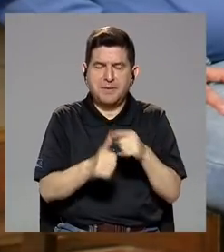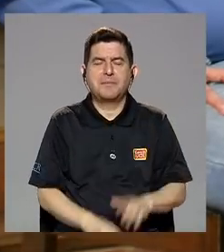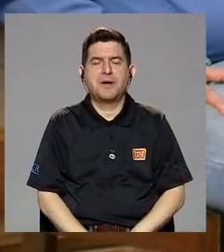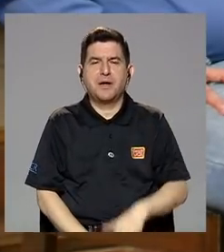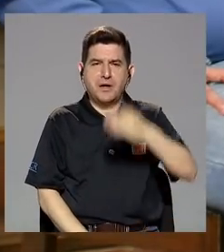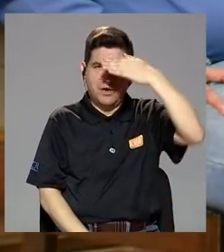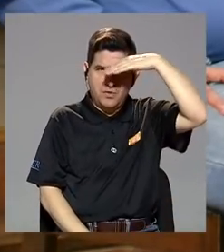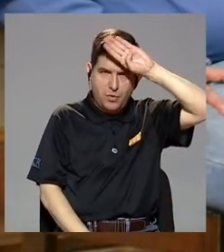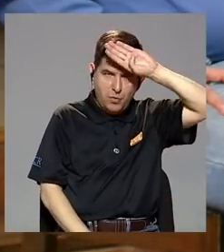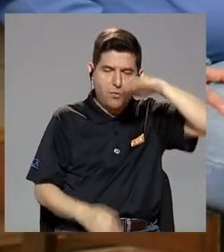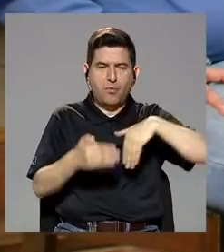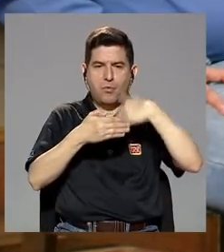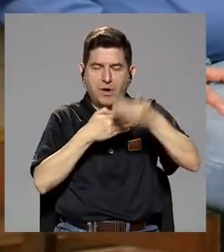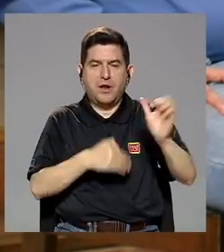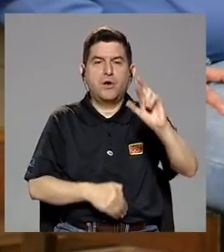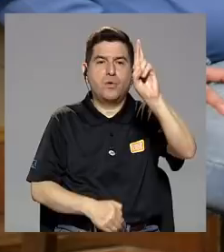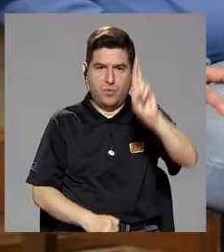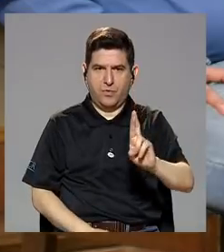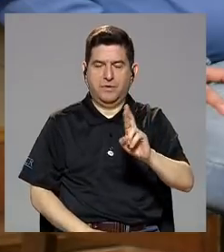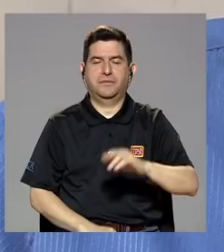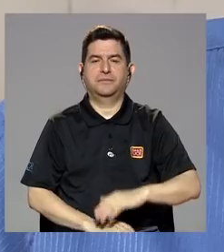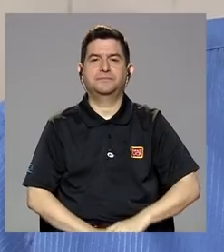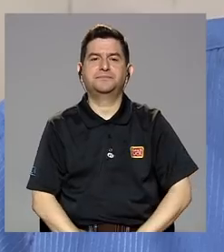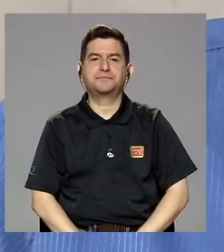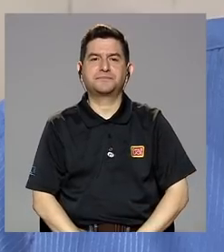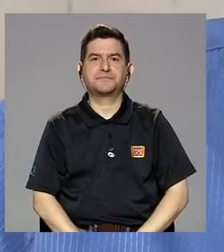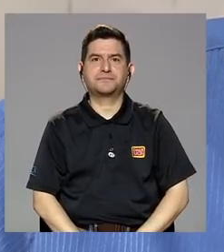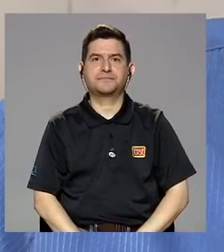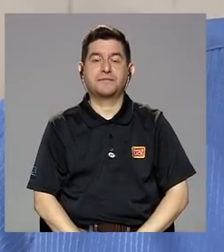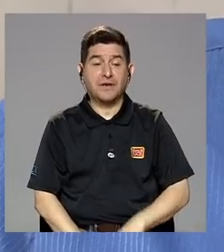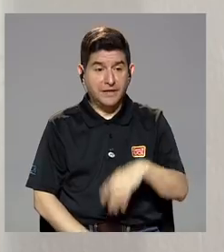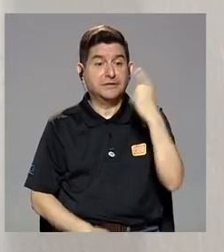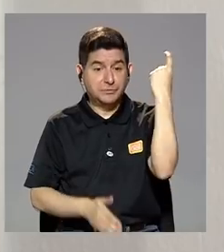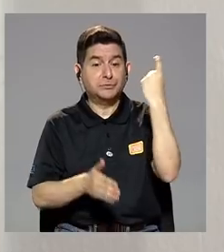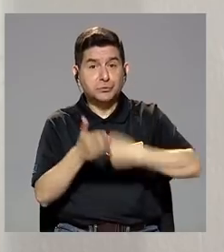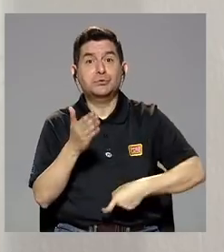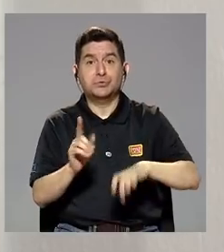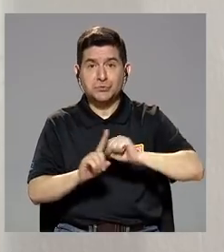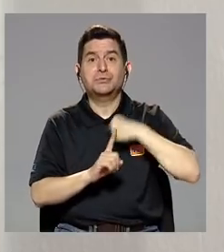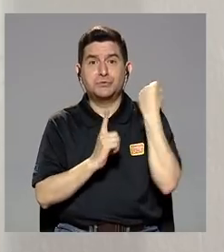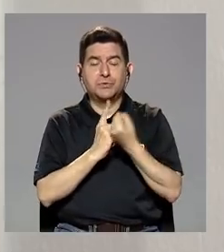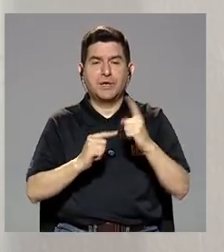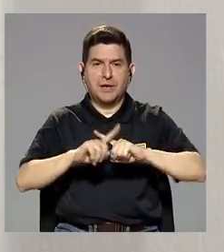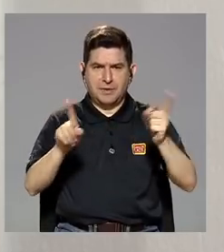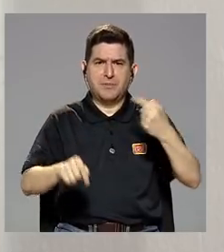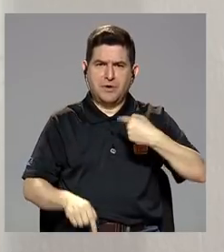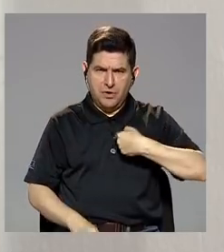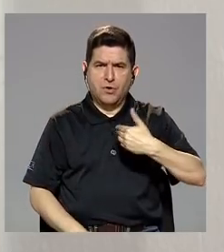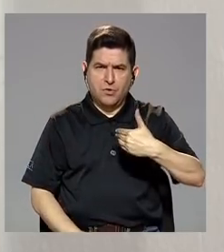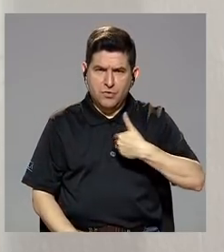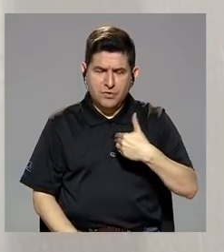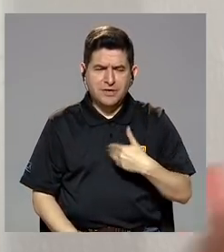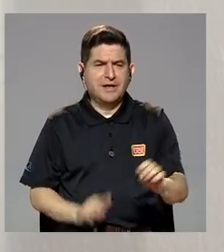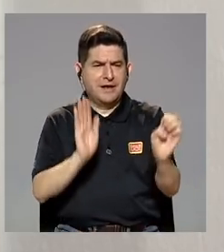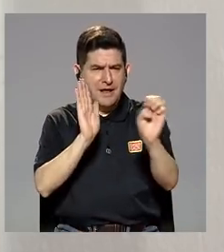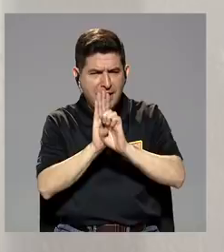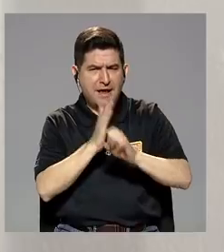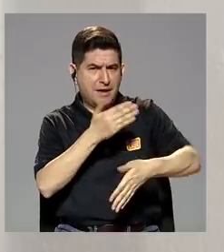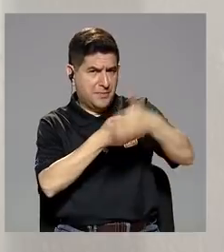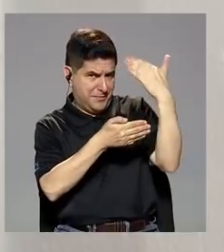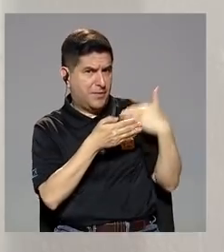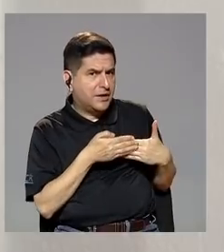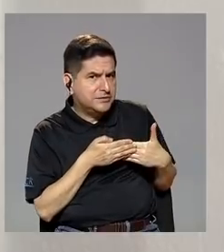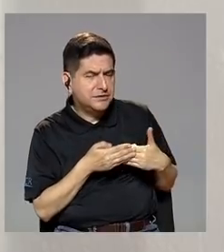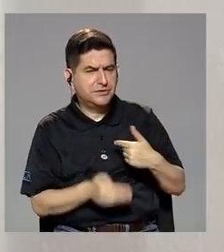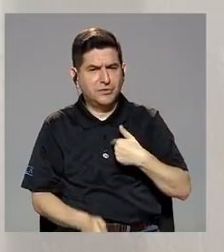cuba y después a costa rica y es duro es duro pero cuando uno tiene ese ejemplo detrás